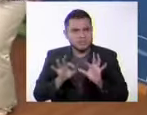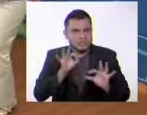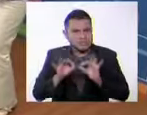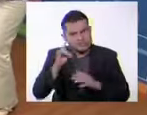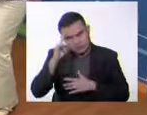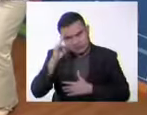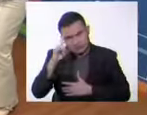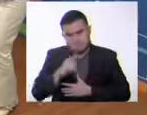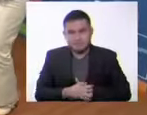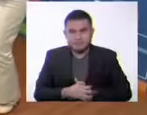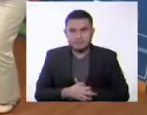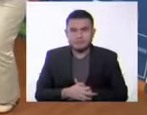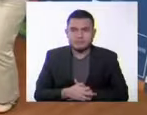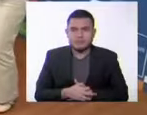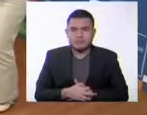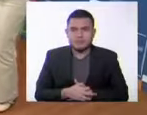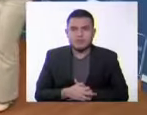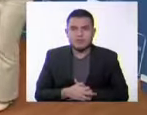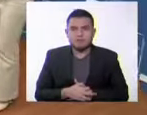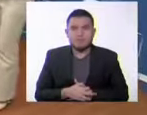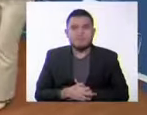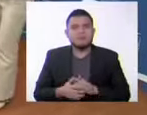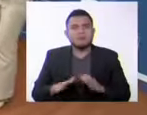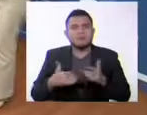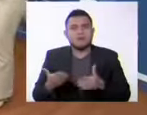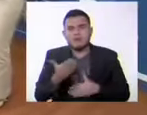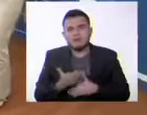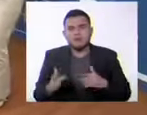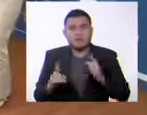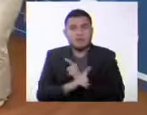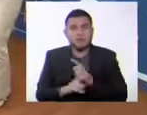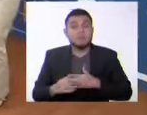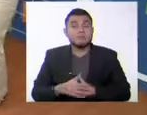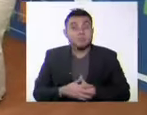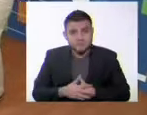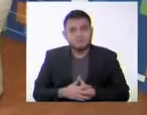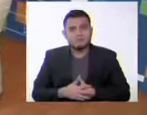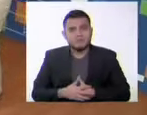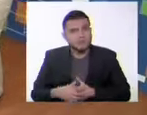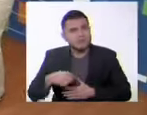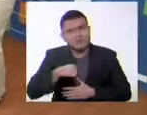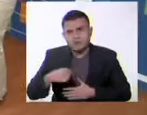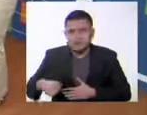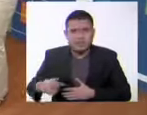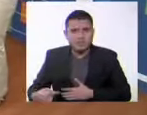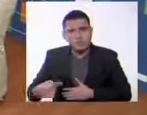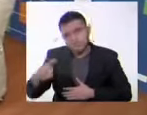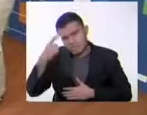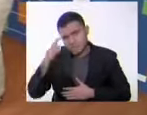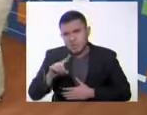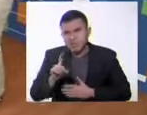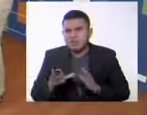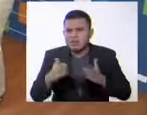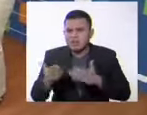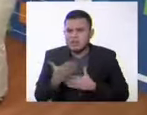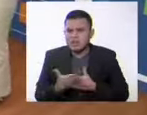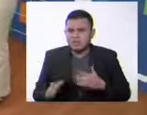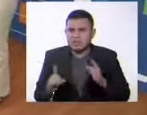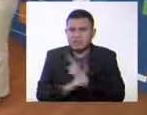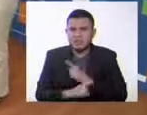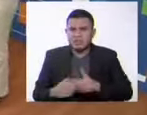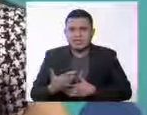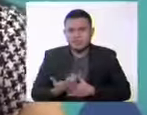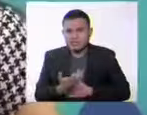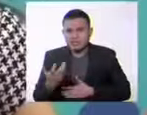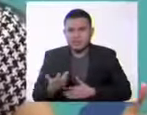te has preguntado por qué las cosas cambian? Fíjate que sí me he preguntado por qué las cosas cambian. Yo siento que todo